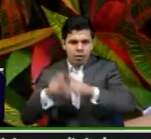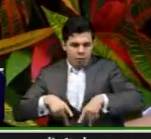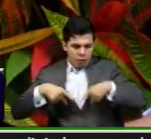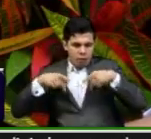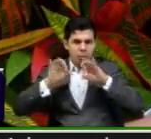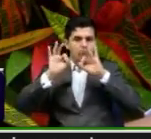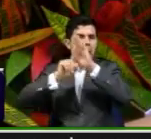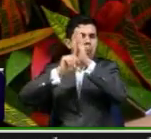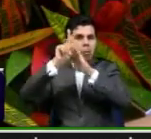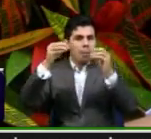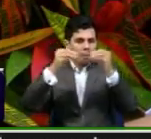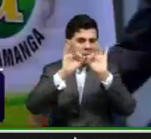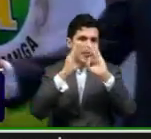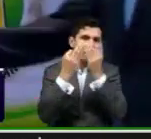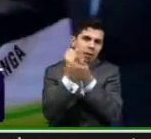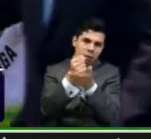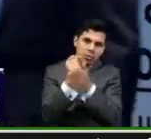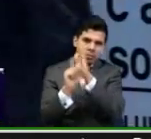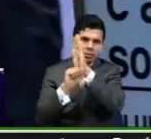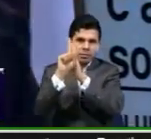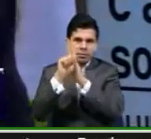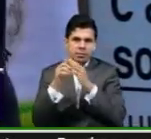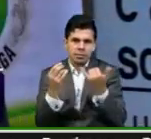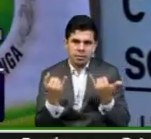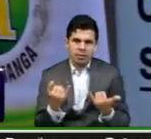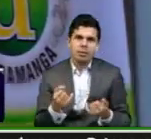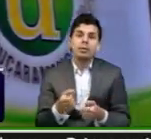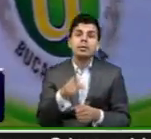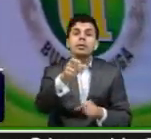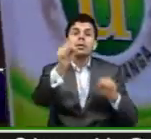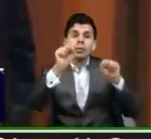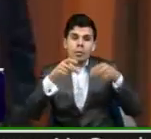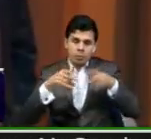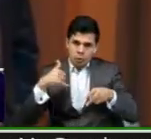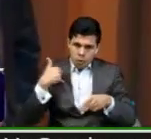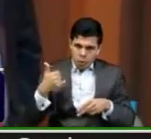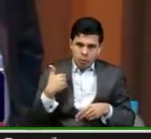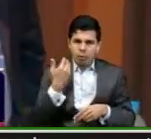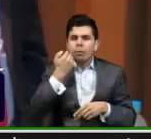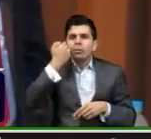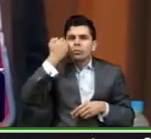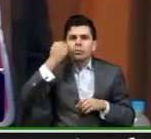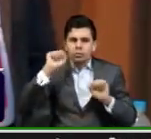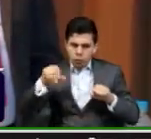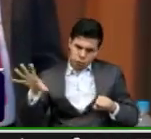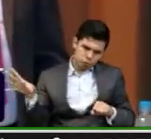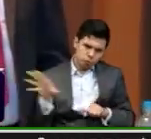vida, la de ellos y la de sus familias. La invitación es, pues, para que jóvenes y adultos hagan parte de esta